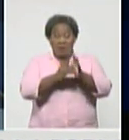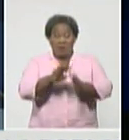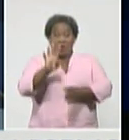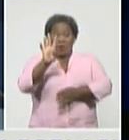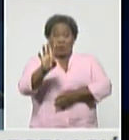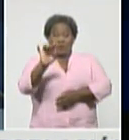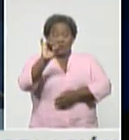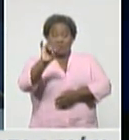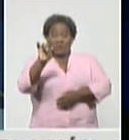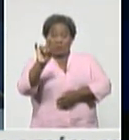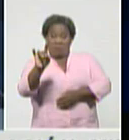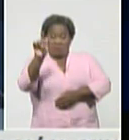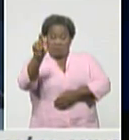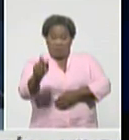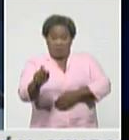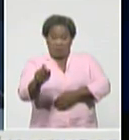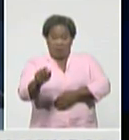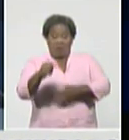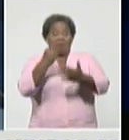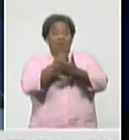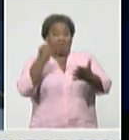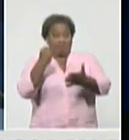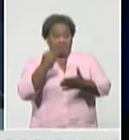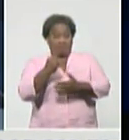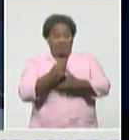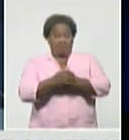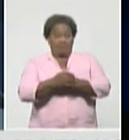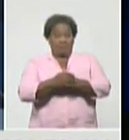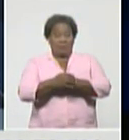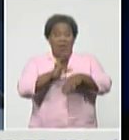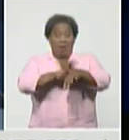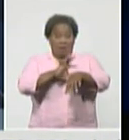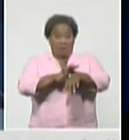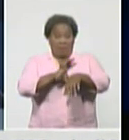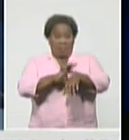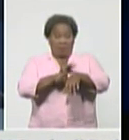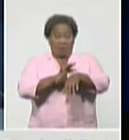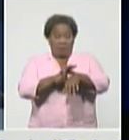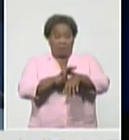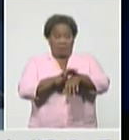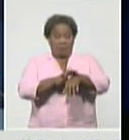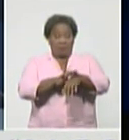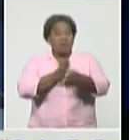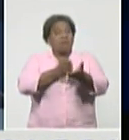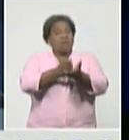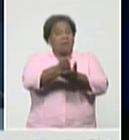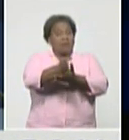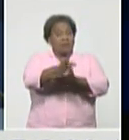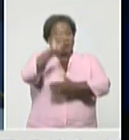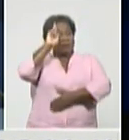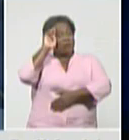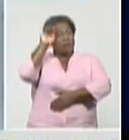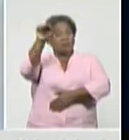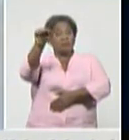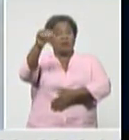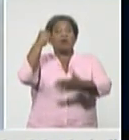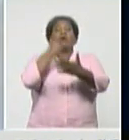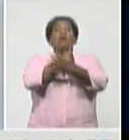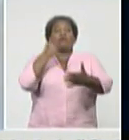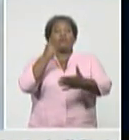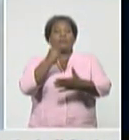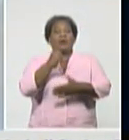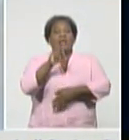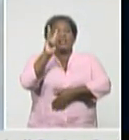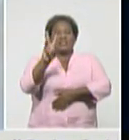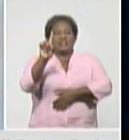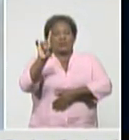2.469 pacientes que se han diagnosticado con la enfermedad, se mantienen ingresados confirmados